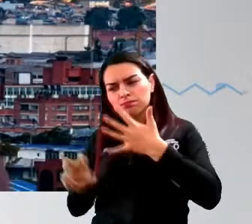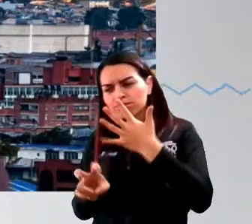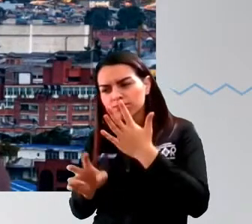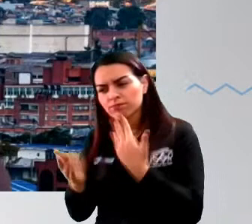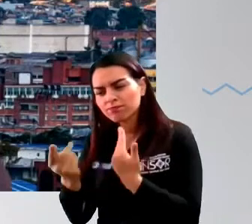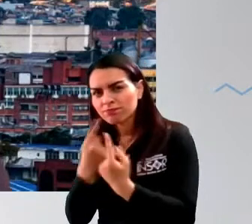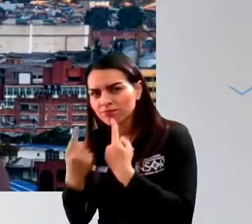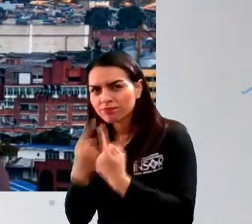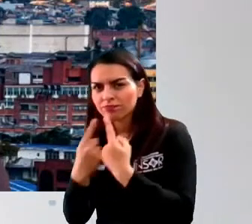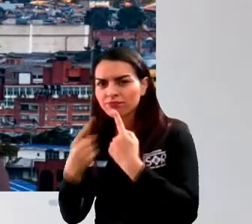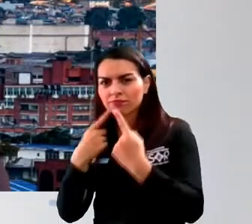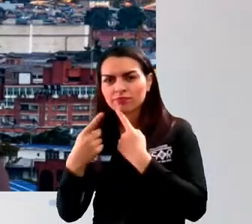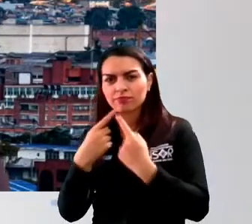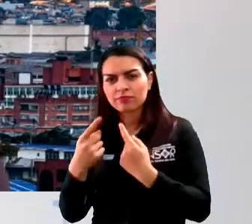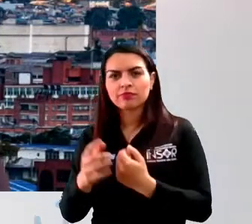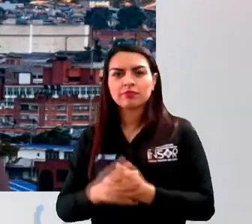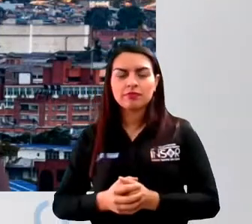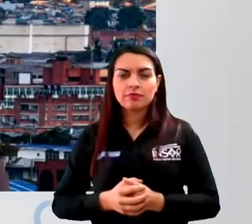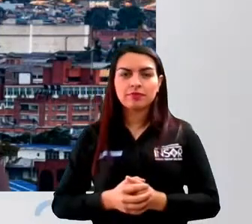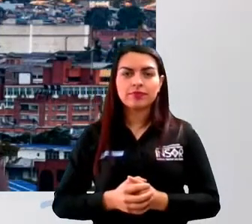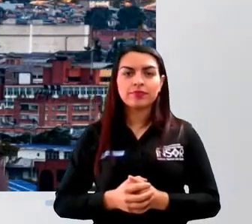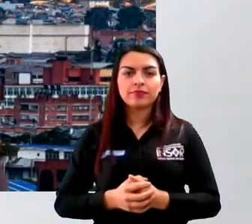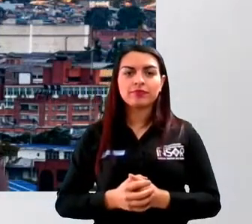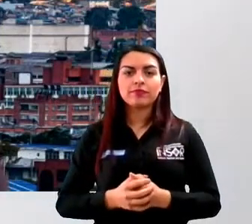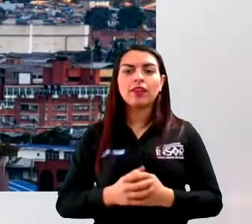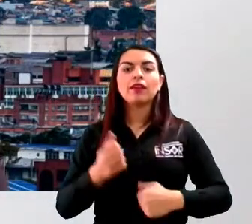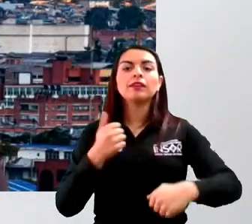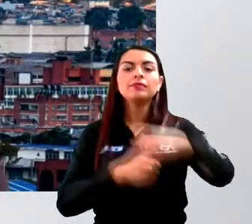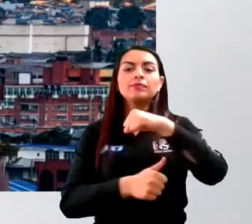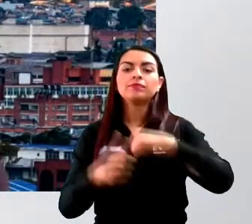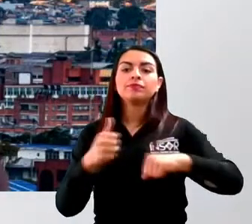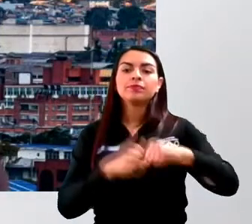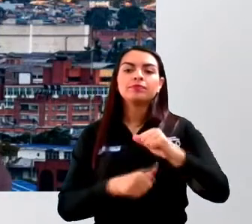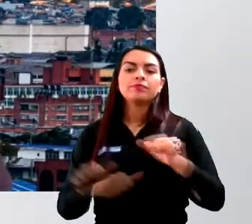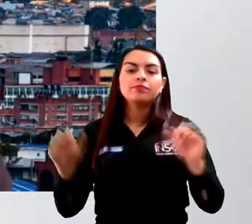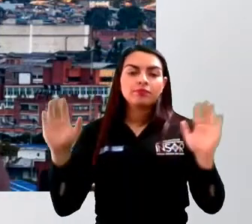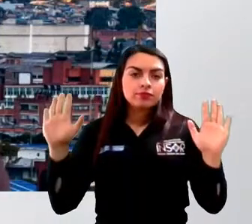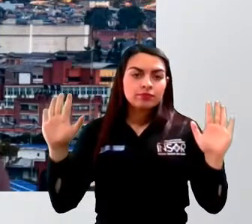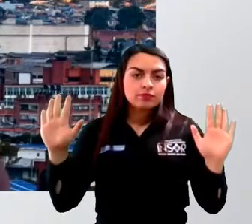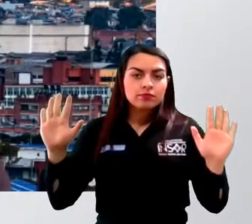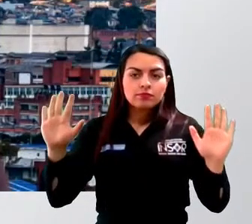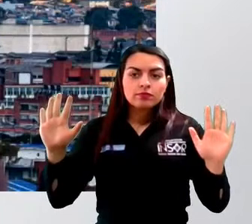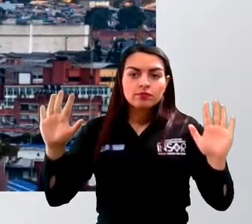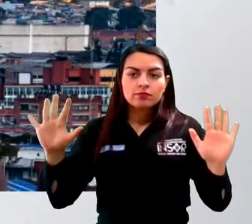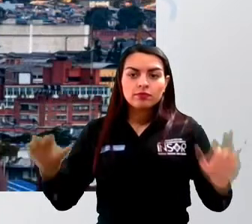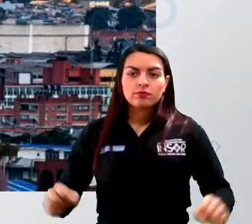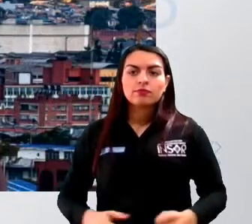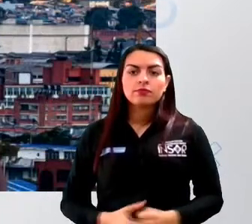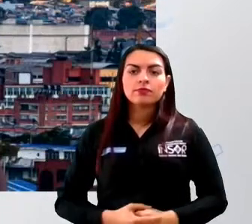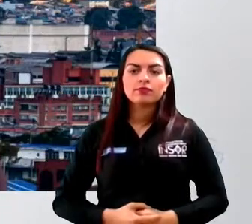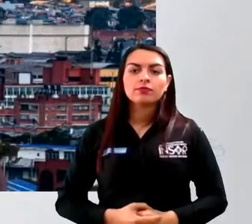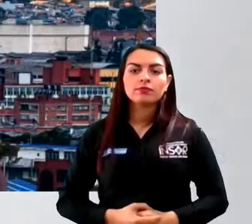decir sobre esa inquietud, cómo desarrollar habilidades blandas en la comunidad educativa.